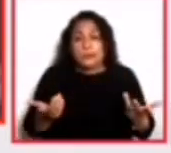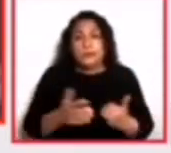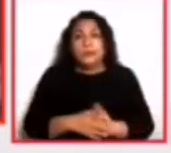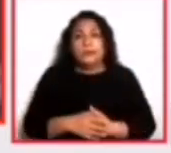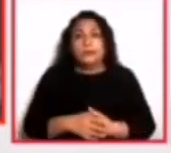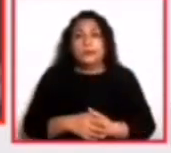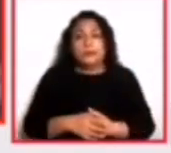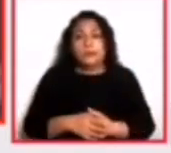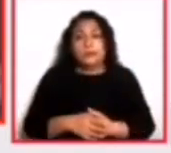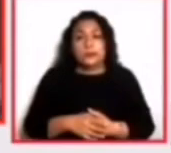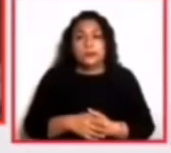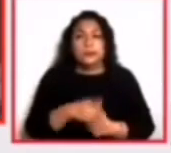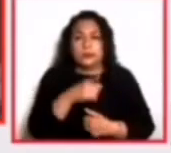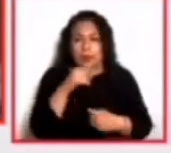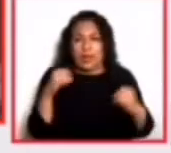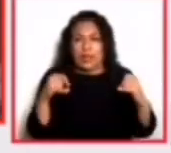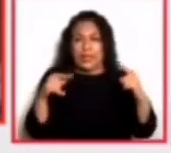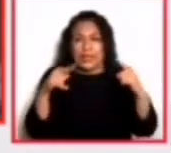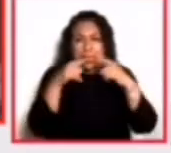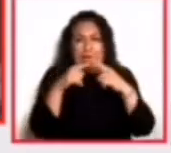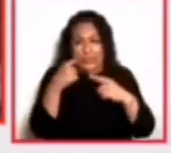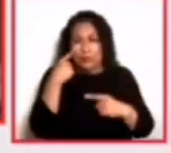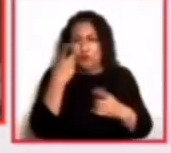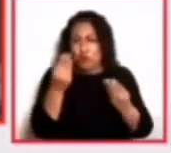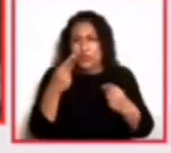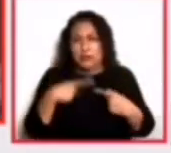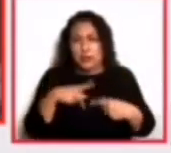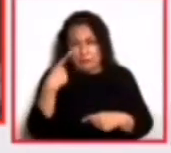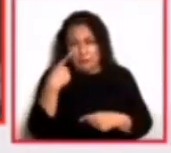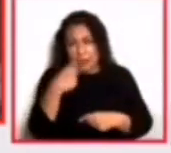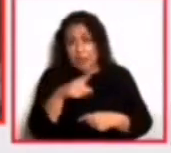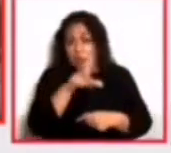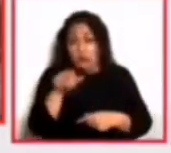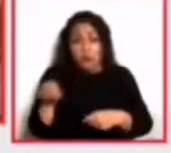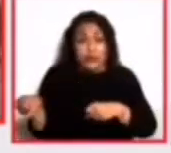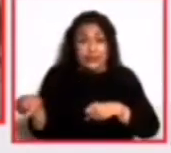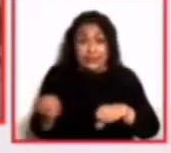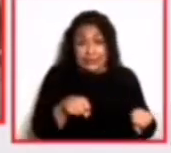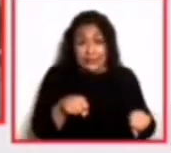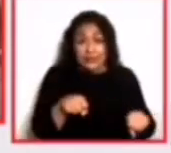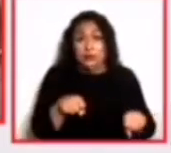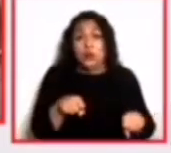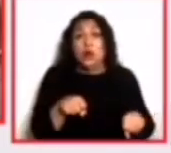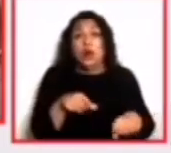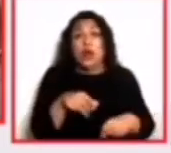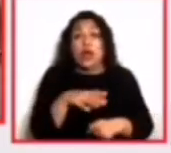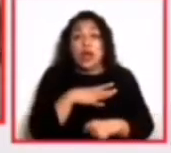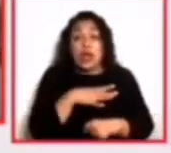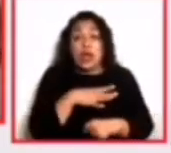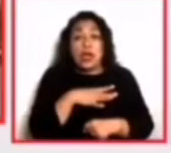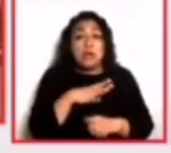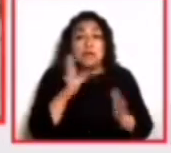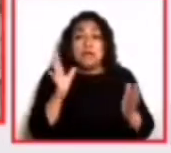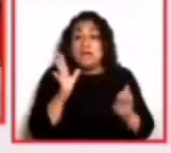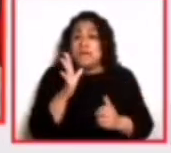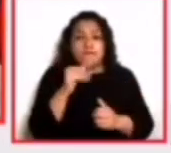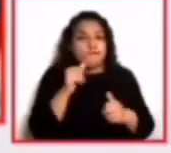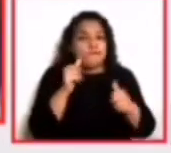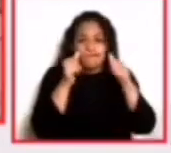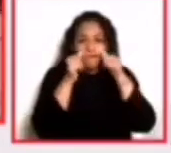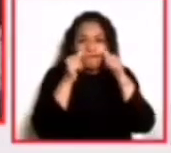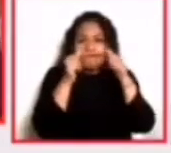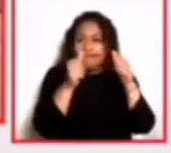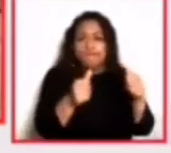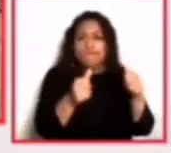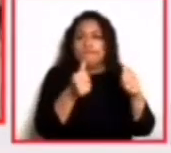tiene, como habrá visto mucha gente después del sismo, no se ha podido atender